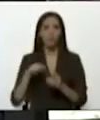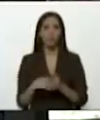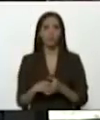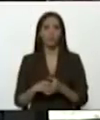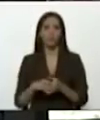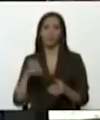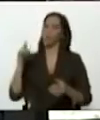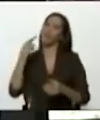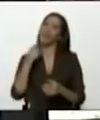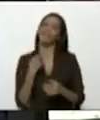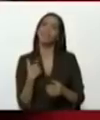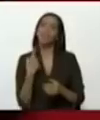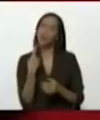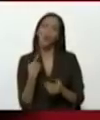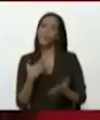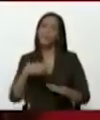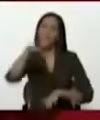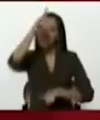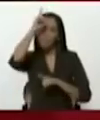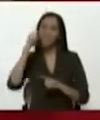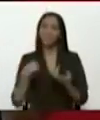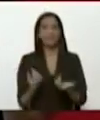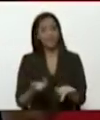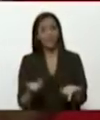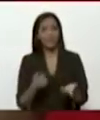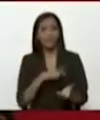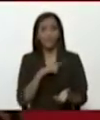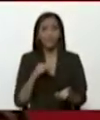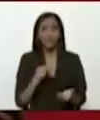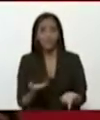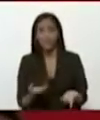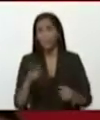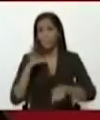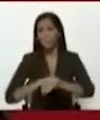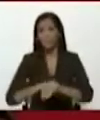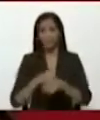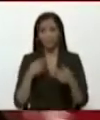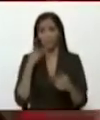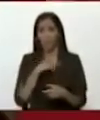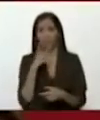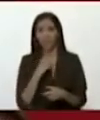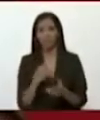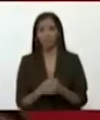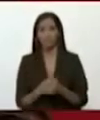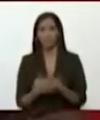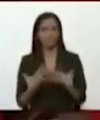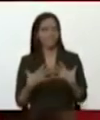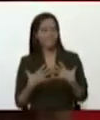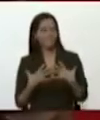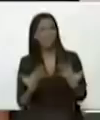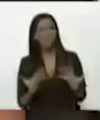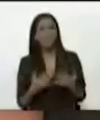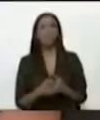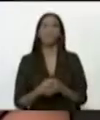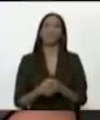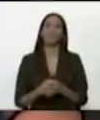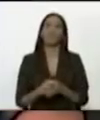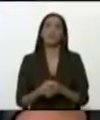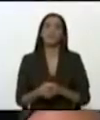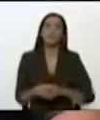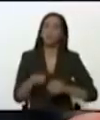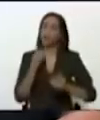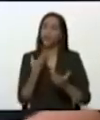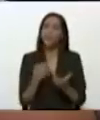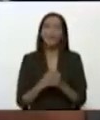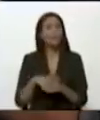él lo único que se arrepiente es de que no soltó a más presos políticos. Además, pero me da mucha... ¿Por qué no soltó a Baduel? No, pero me da